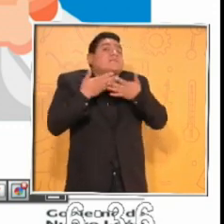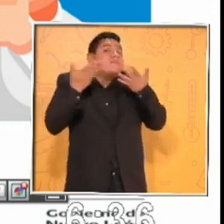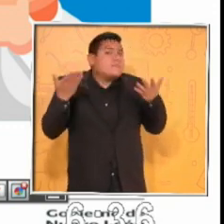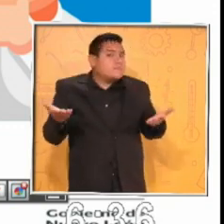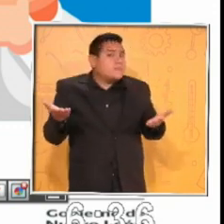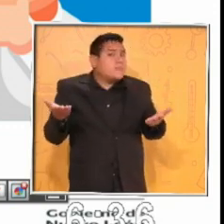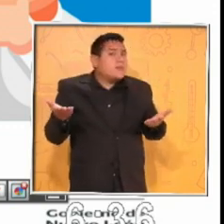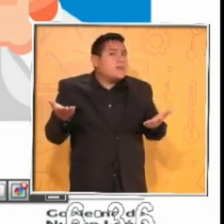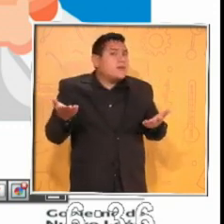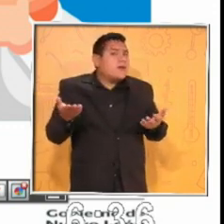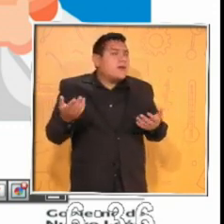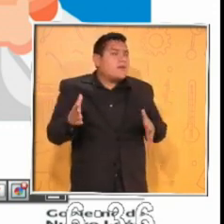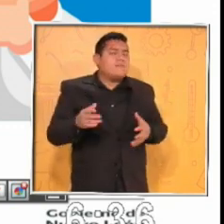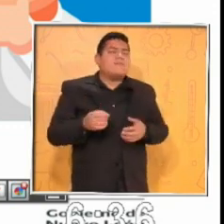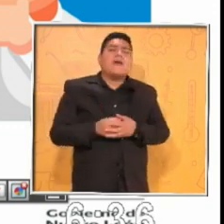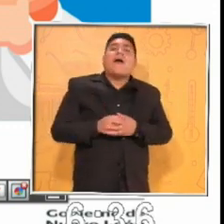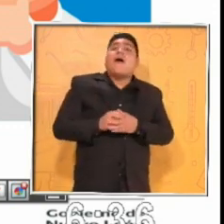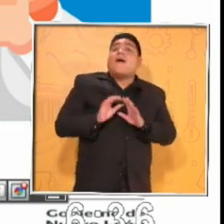¿Te doy una pista?